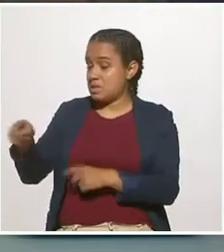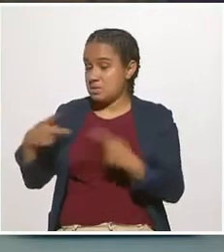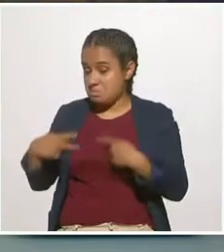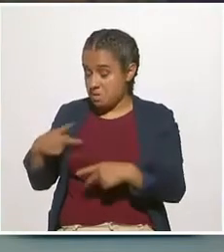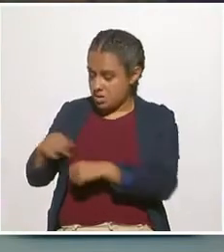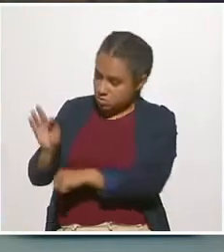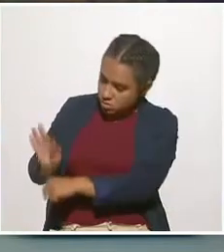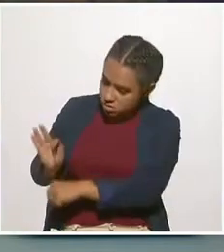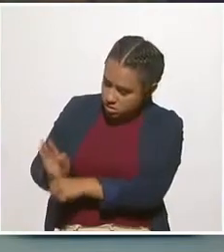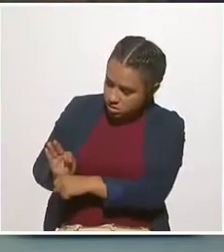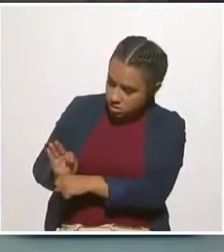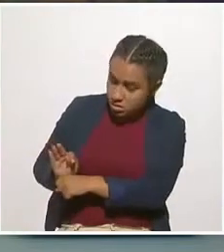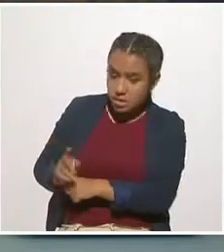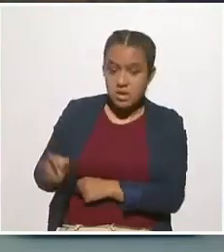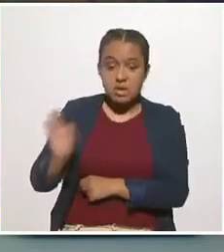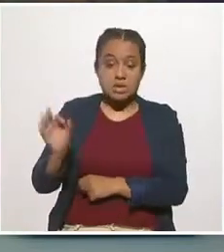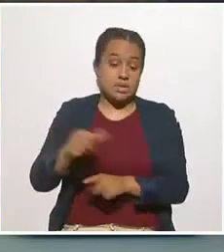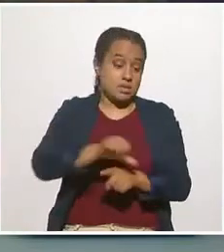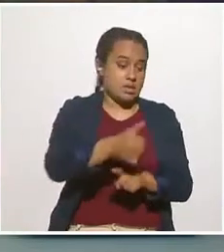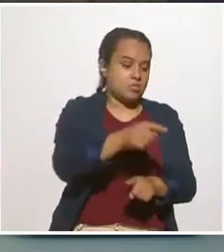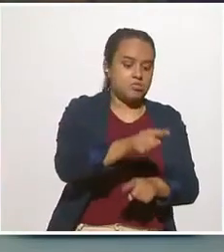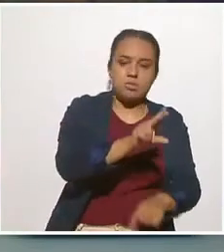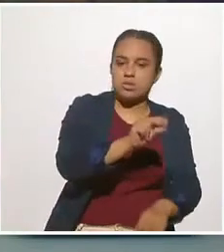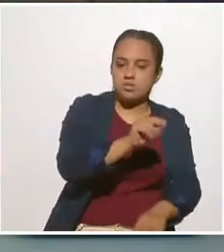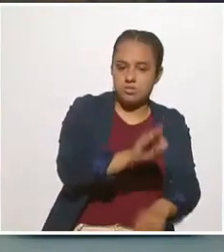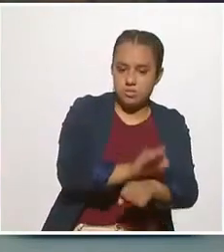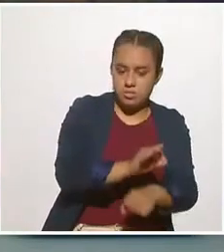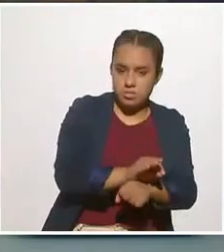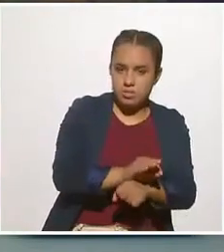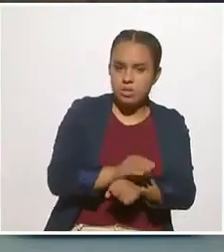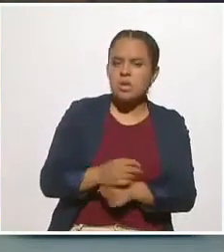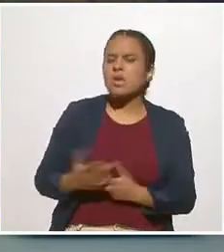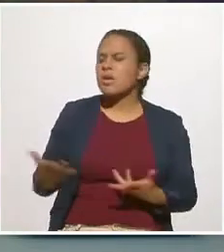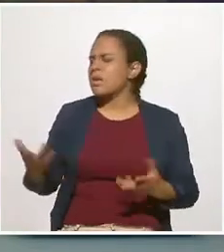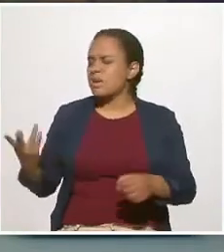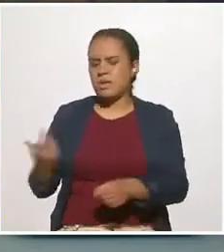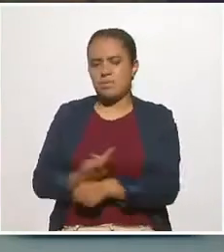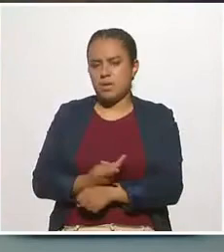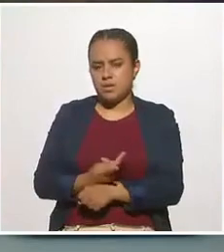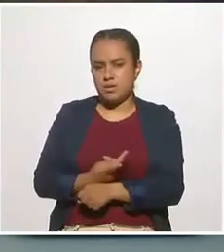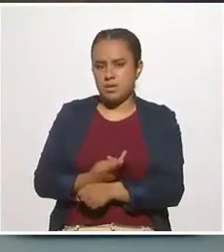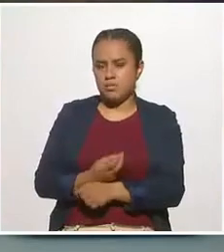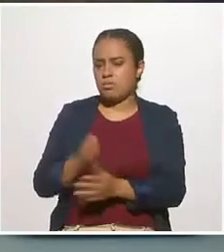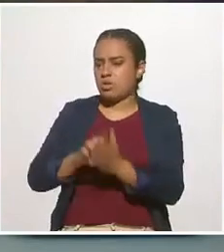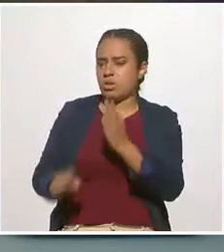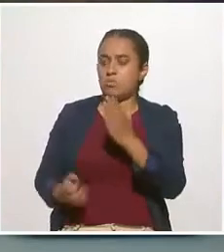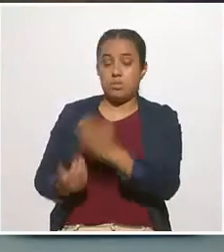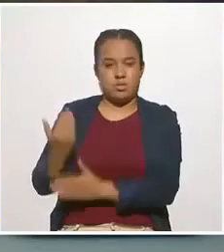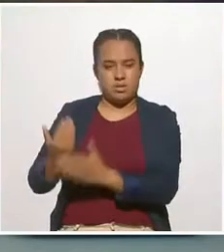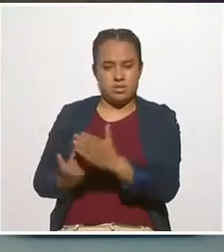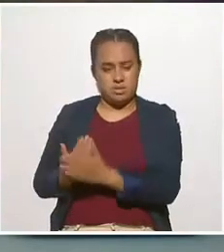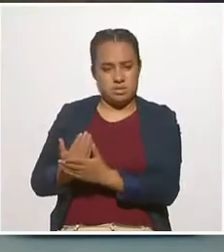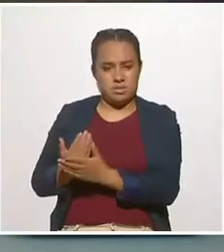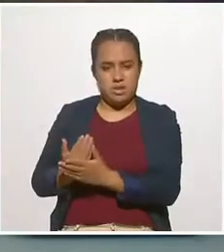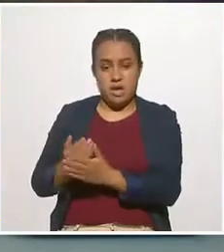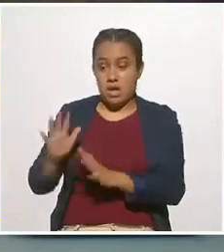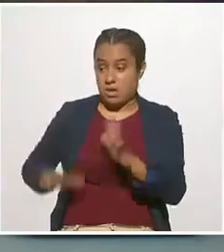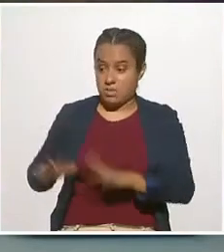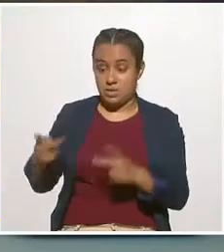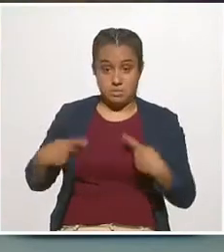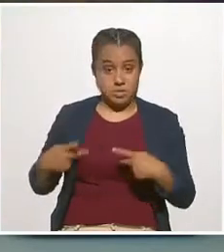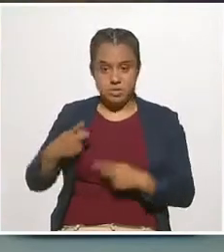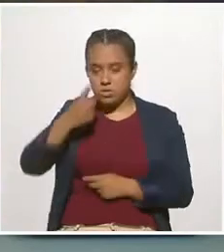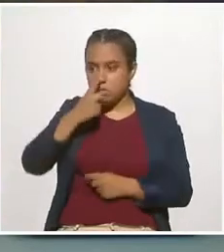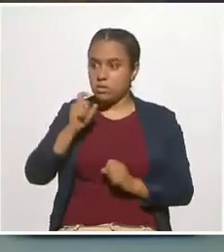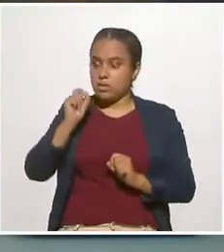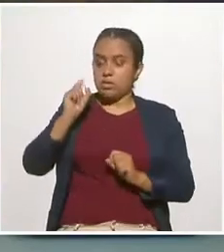otra persona no le hace bien. ¿Qué sucede en las mañanas? Muchas veces una persona diabética despierta con mucha hambre,